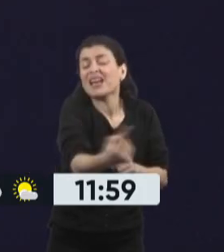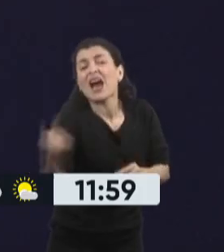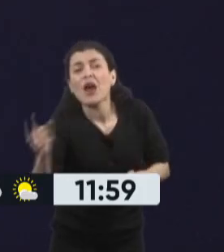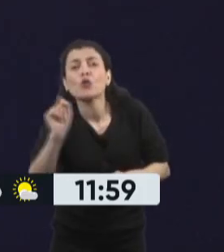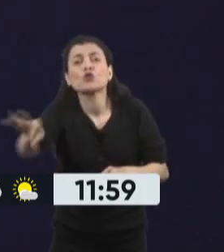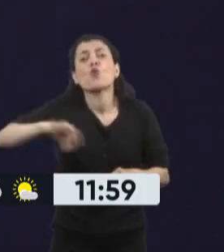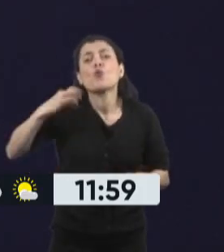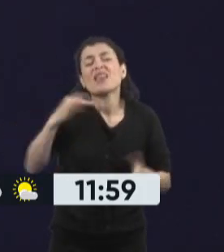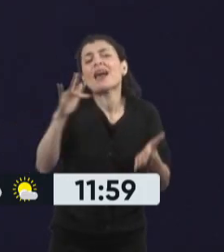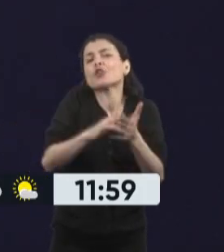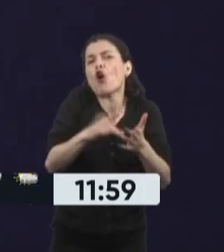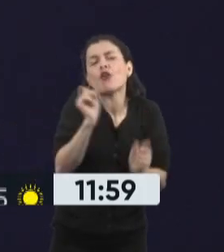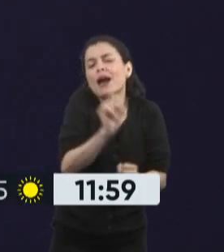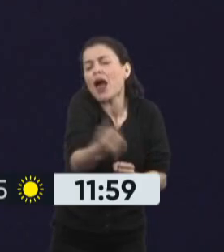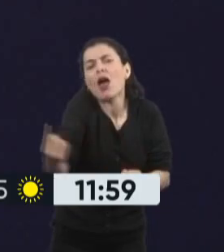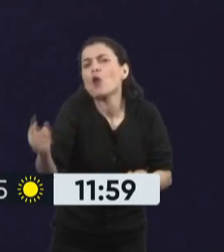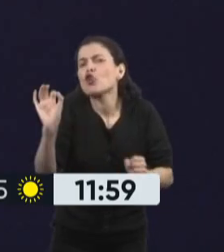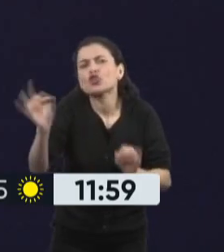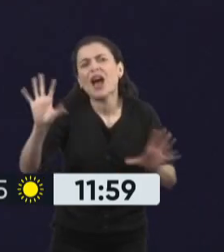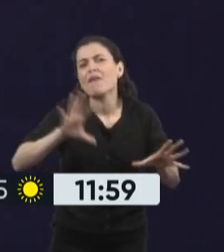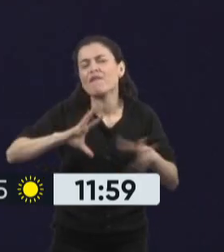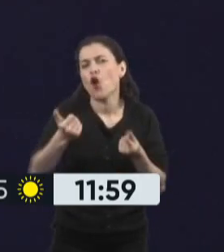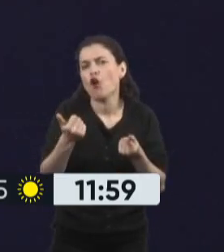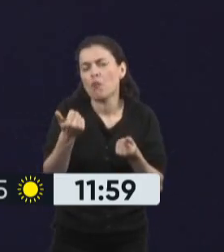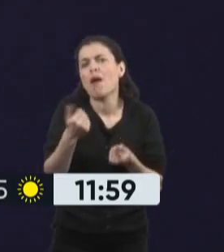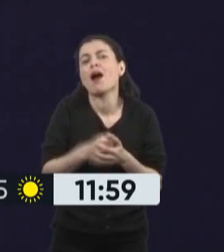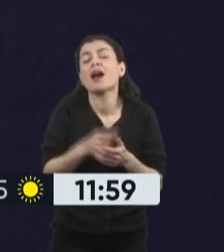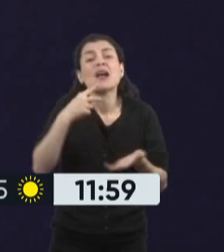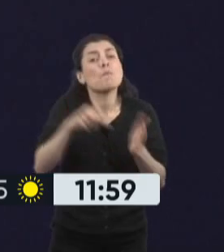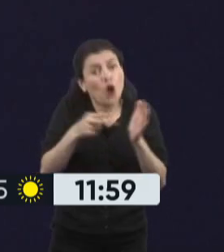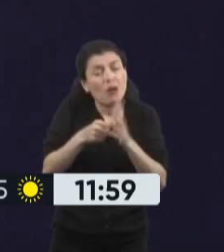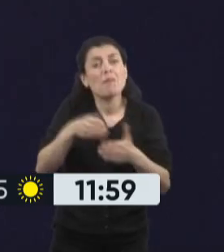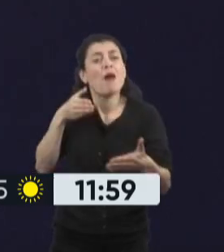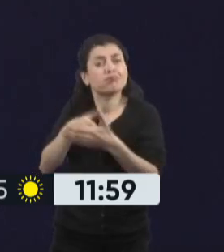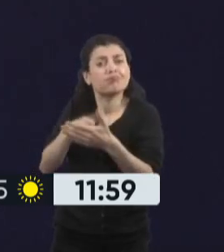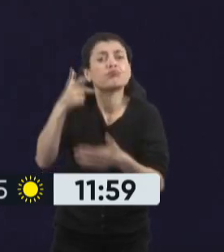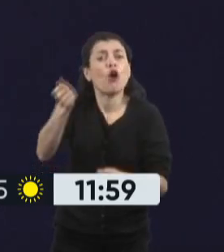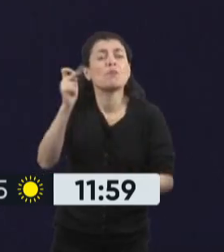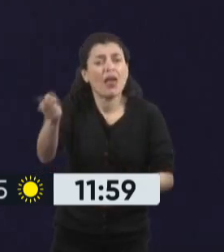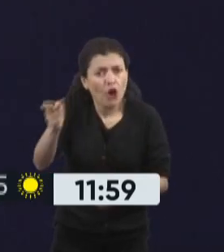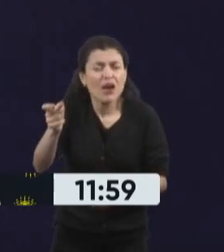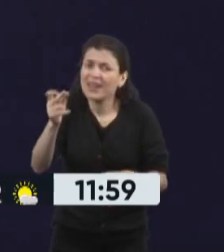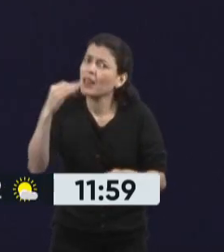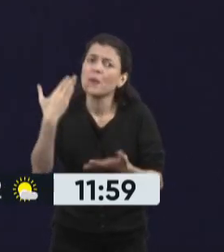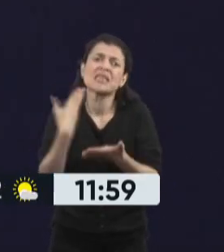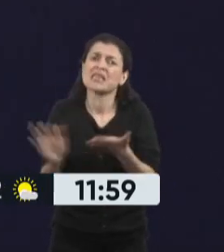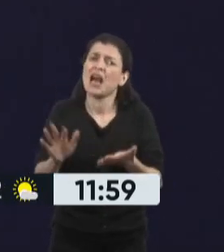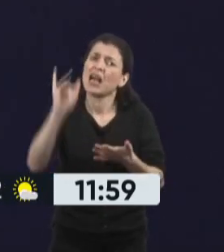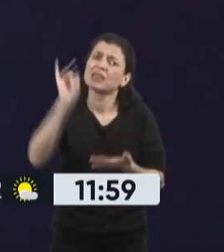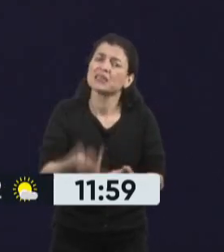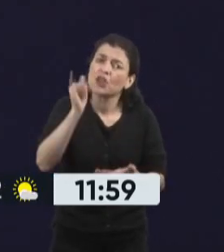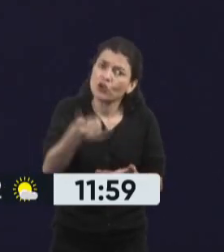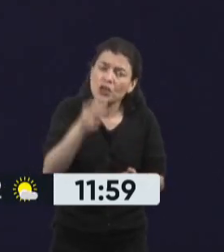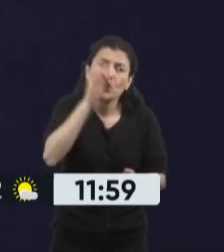vida personal de manera distinta. Pero está claro que el cepo no solo que hay que levantarlo, sino que el cepo no